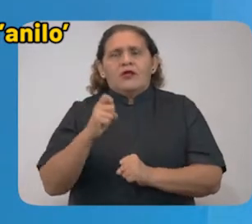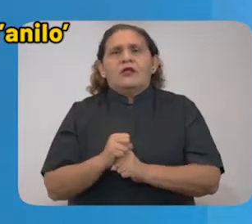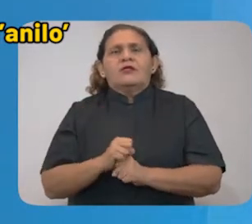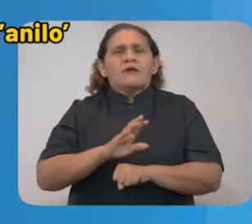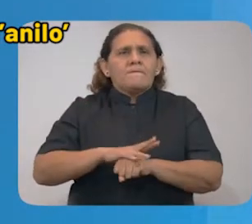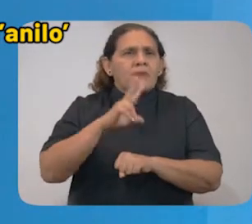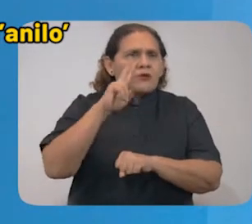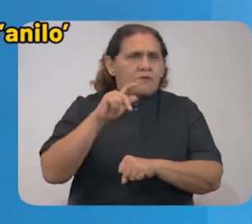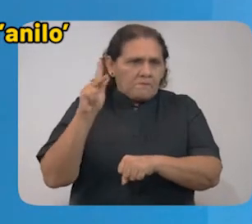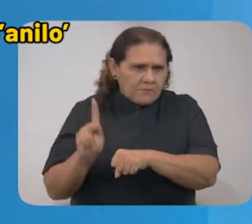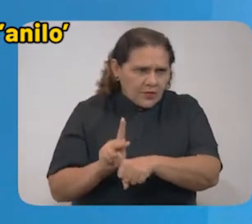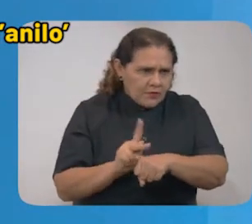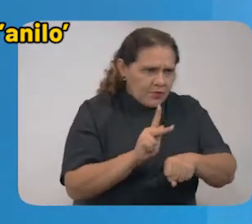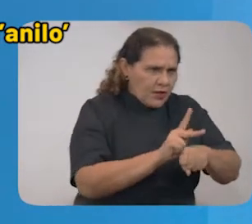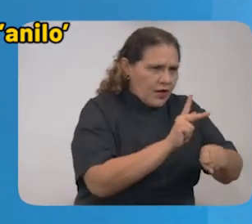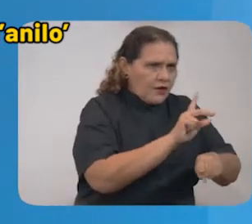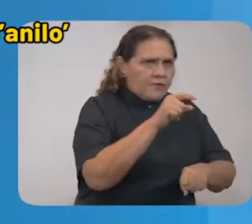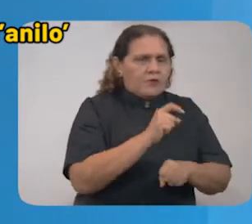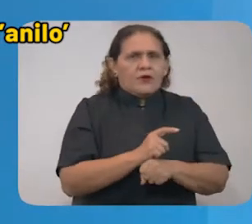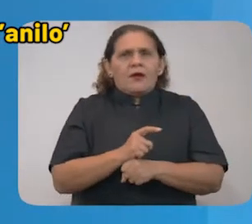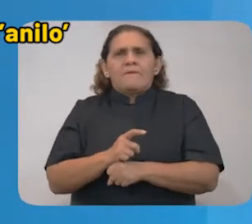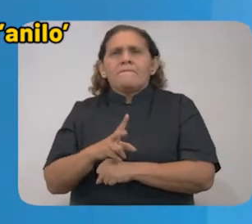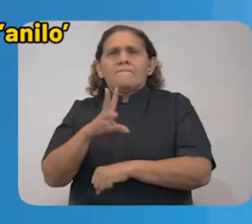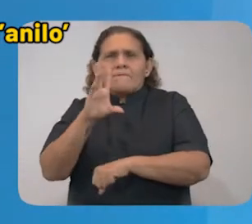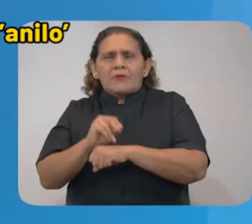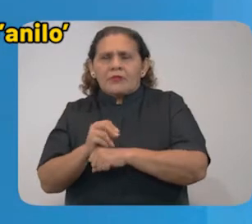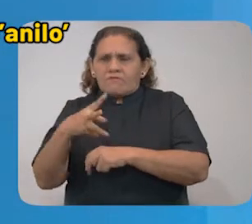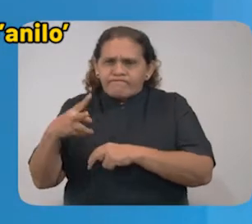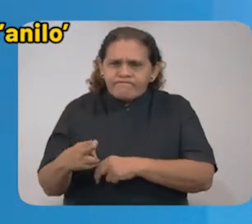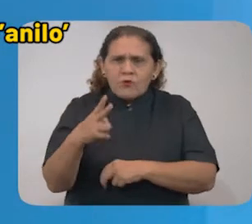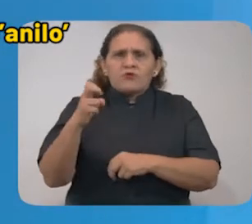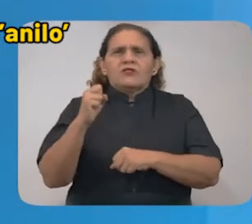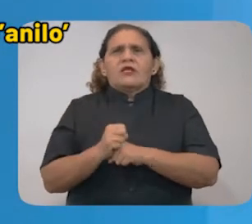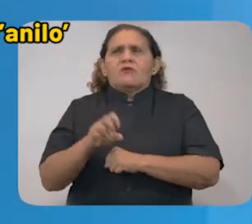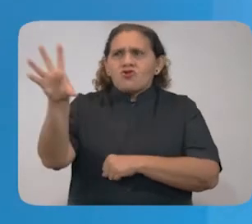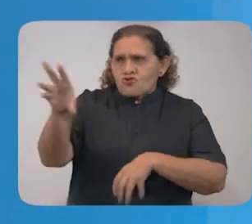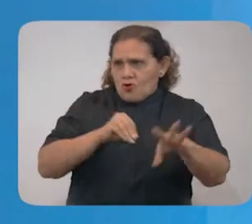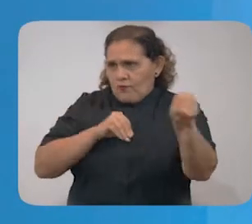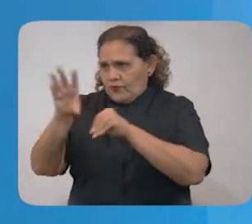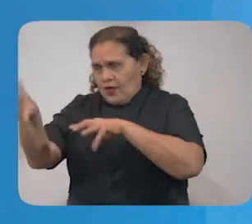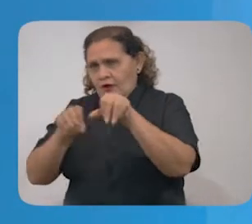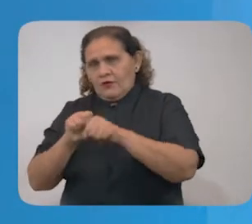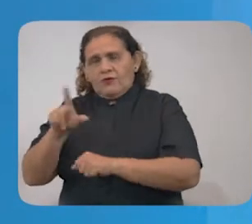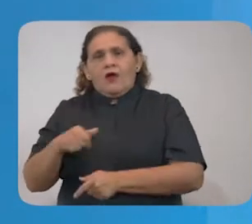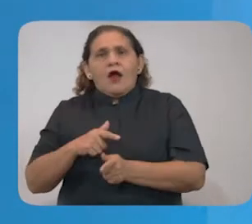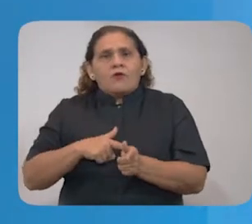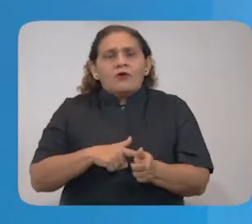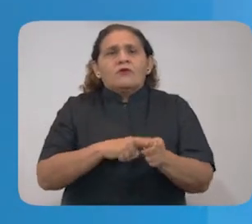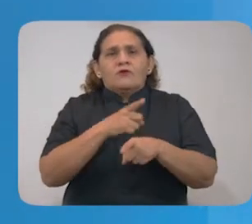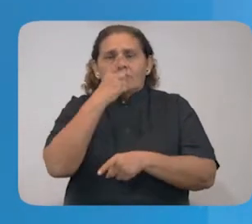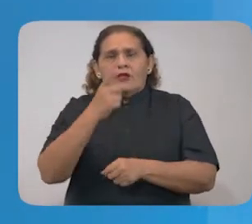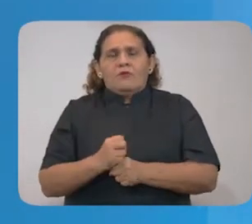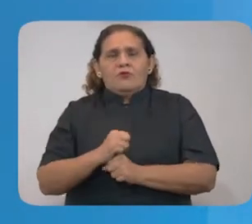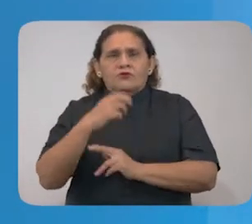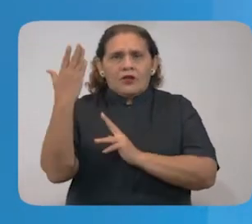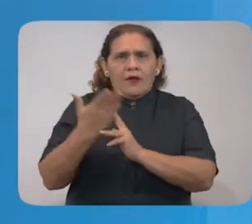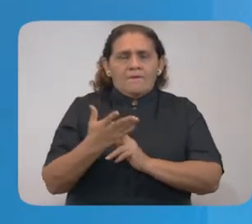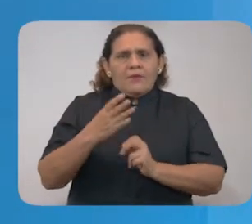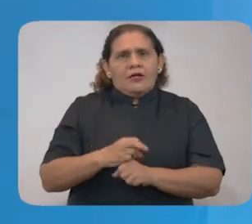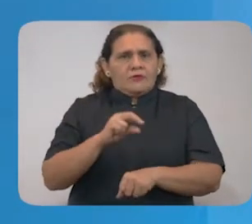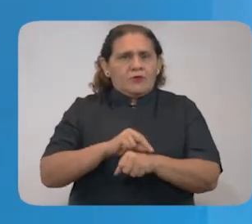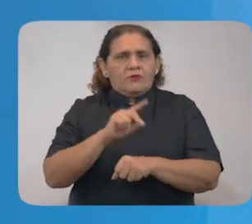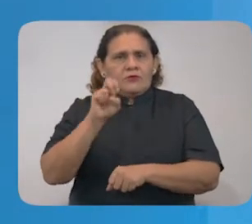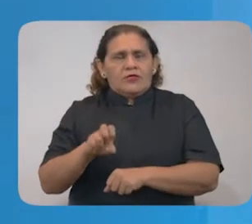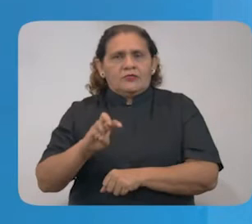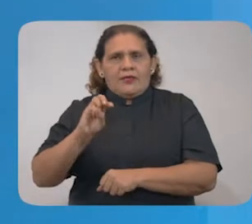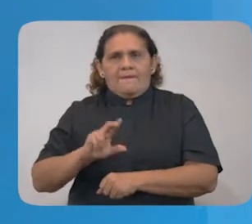mayor vigilancia epidemiológica permitirá cortar oportunamente cadenas de contagio. A continuación, el parte médico de este martes